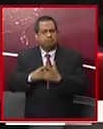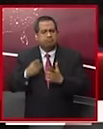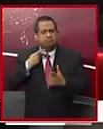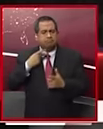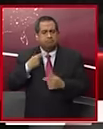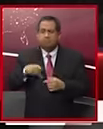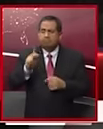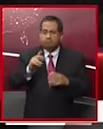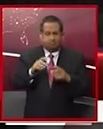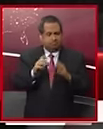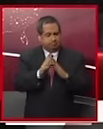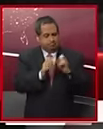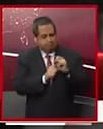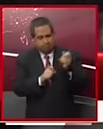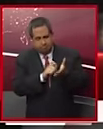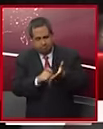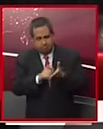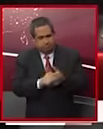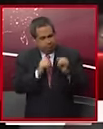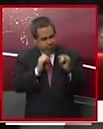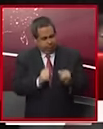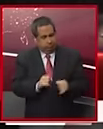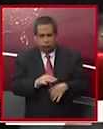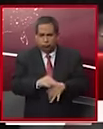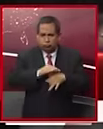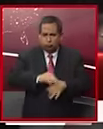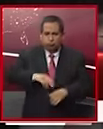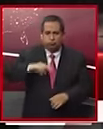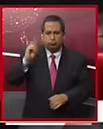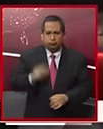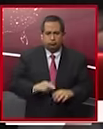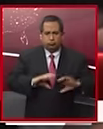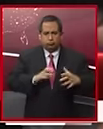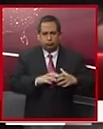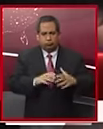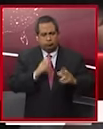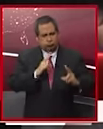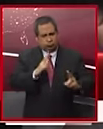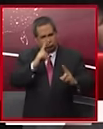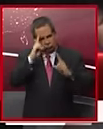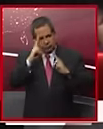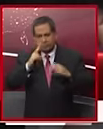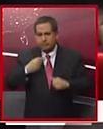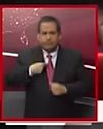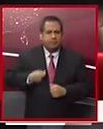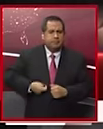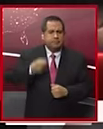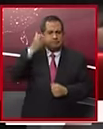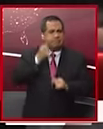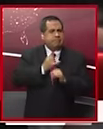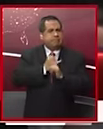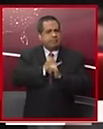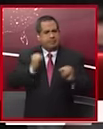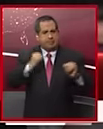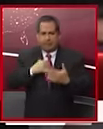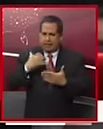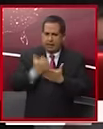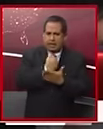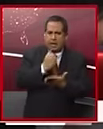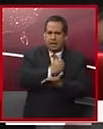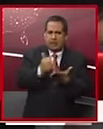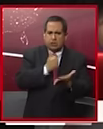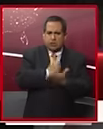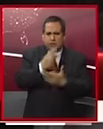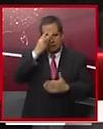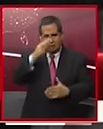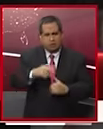la figura del independiente, que hoy es una realidad y que tengo el honor de ser el primer independiente que gana en la Ciudad de